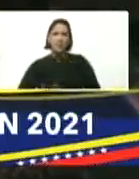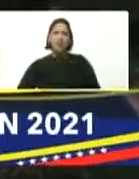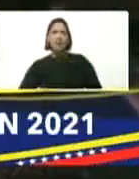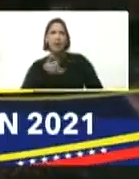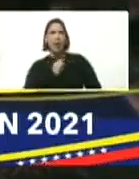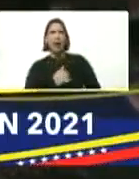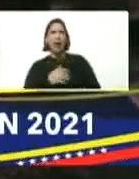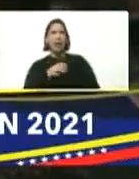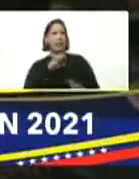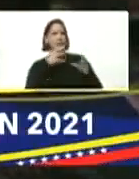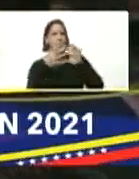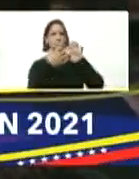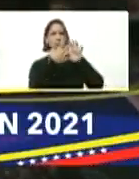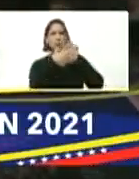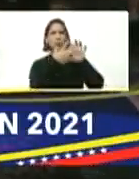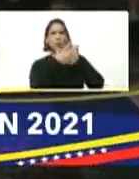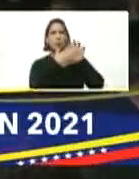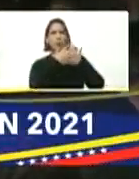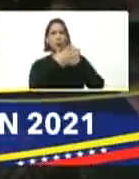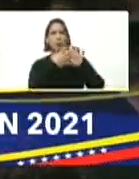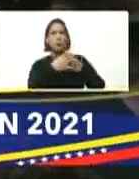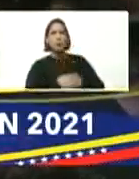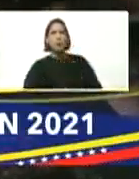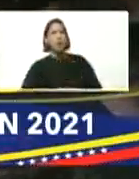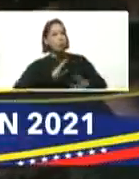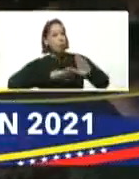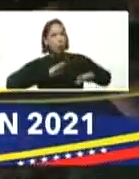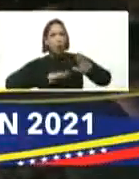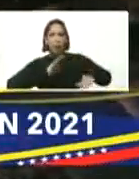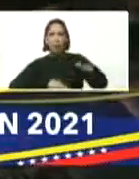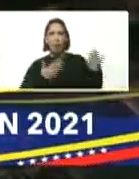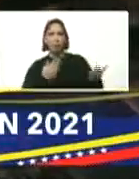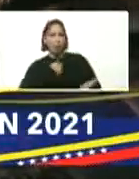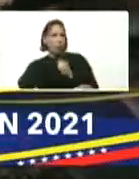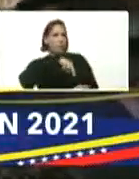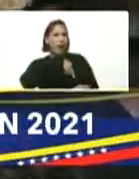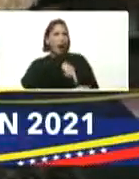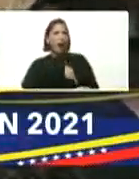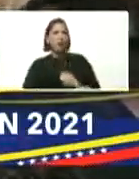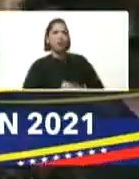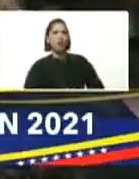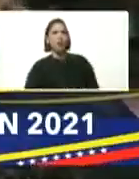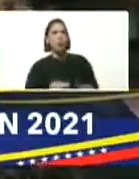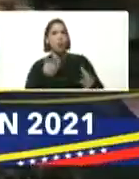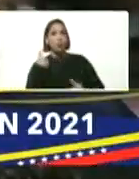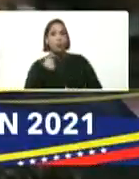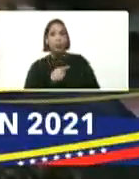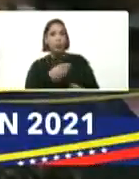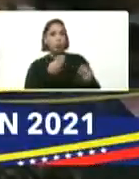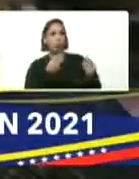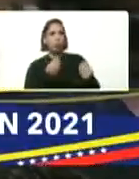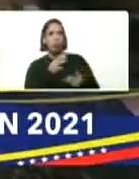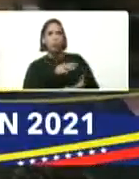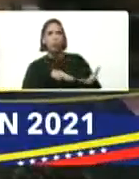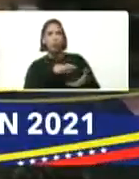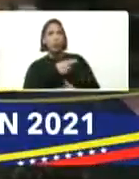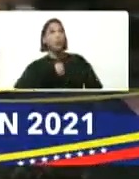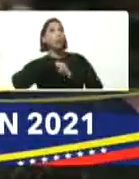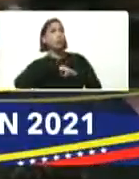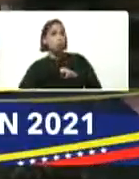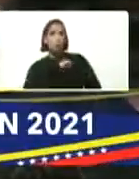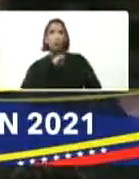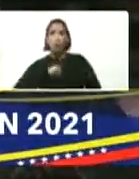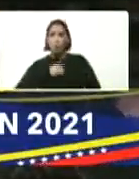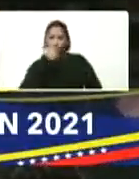echando broma ya, que vino a tocar tambor, que está bailando, cuando tenemos tantos problemas? Es que nosotros somos